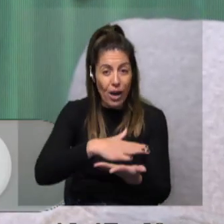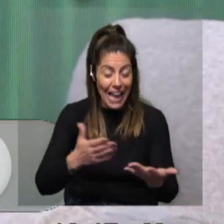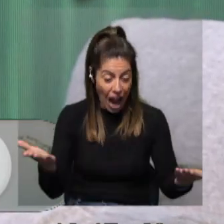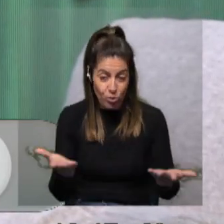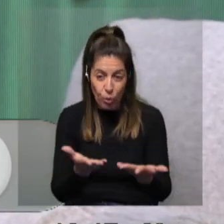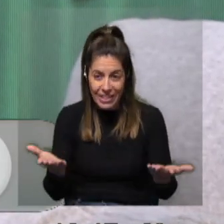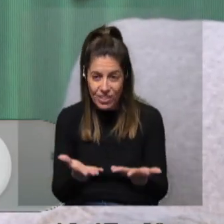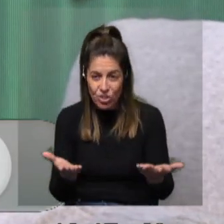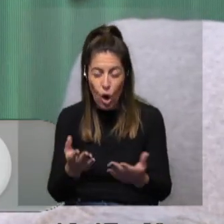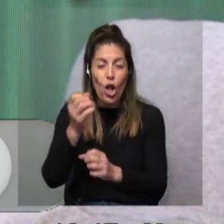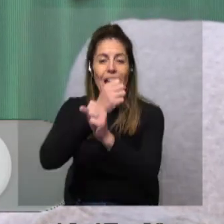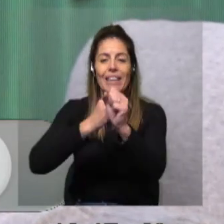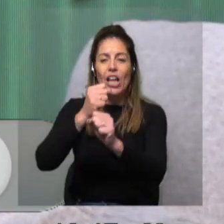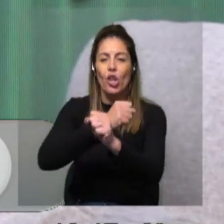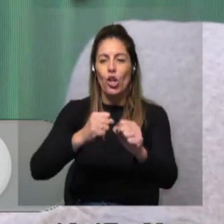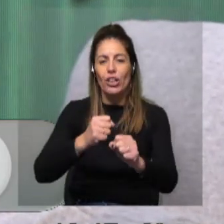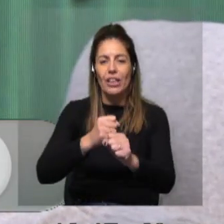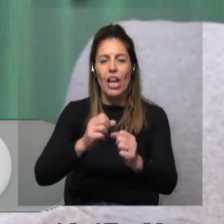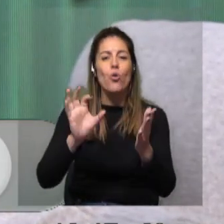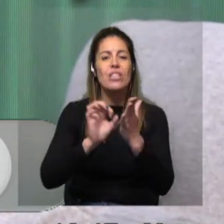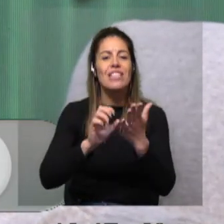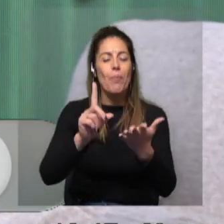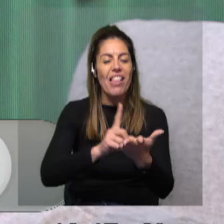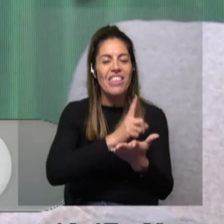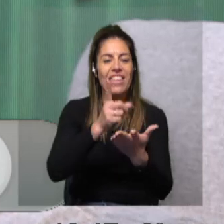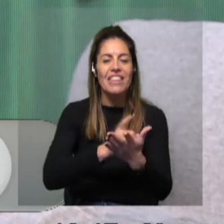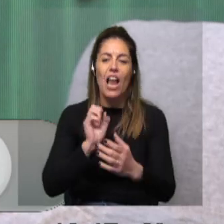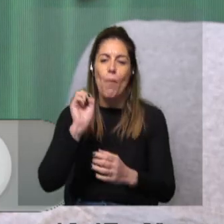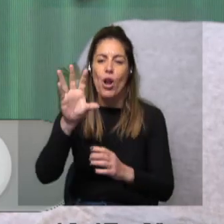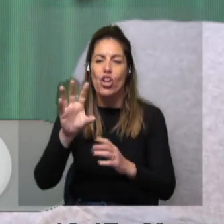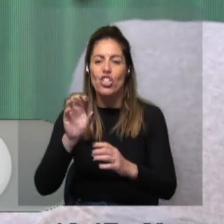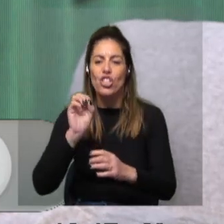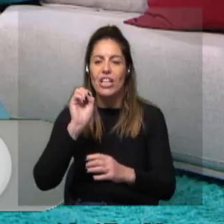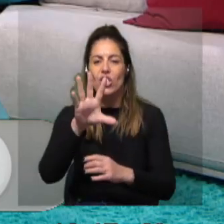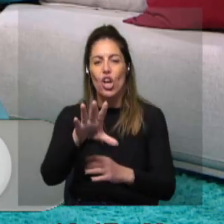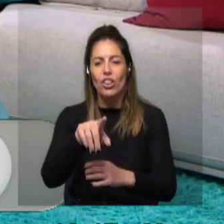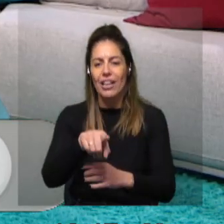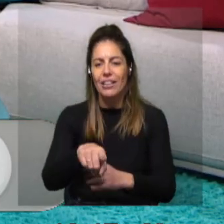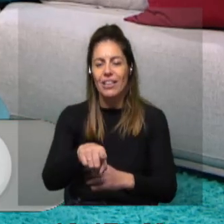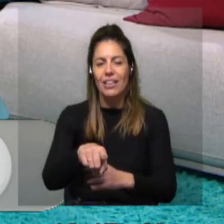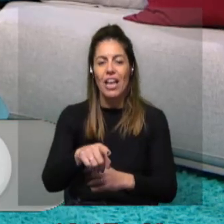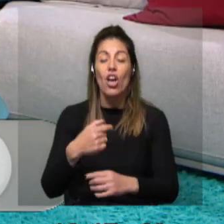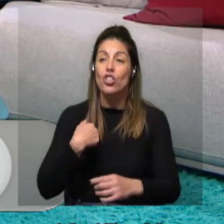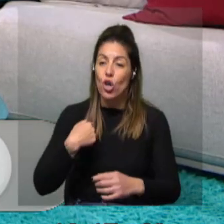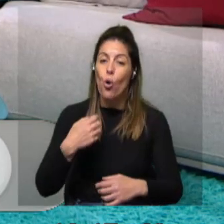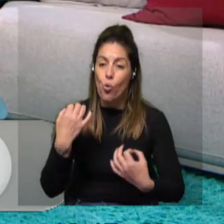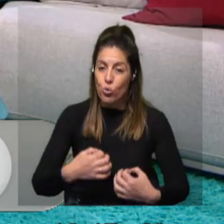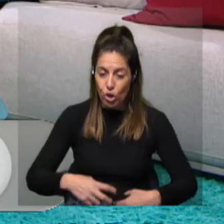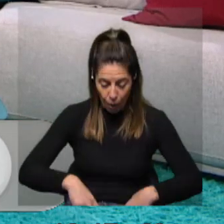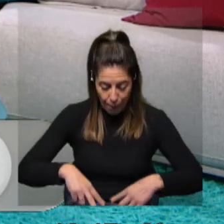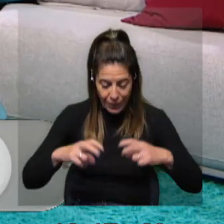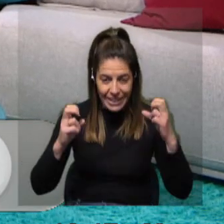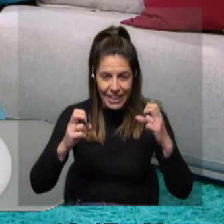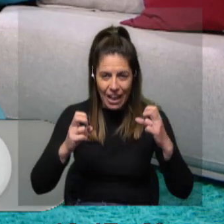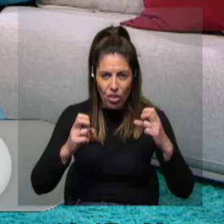actualiza en su tecnología, pasa a ser un sistema digital de proyección. Entonces, yo estaba investigando el tema de filmar